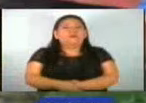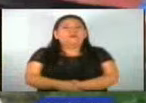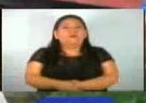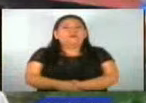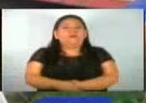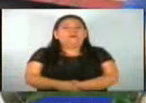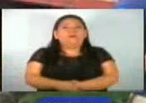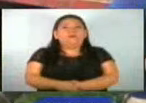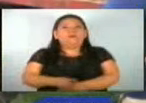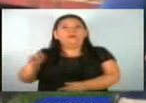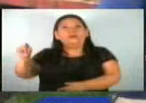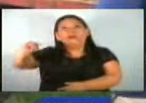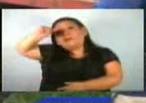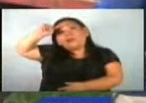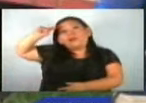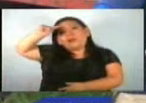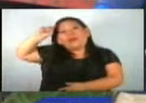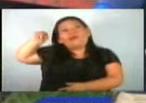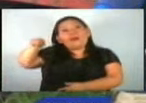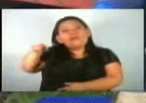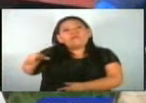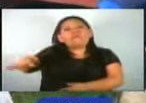Está trabajando ya por hora, finalmente,